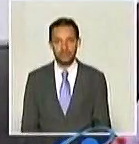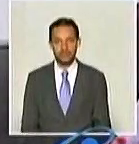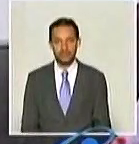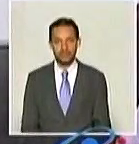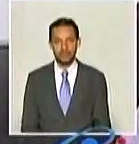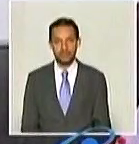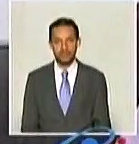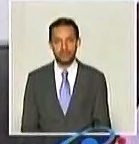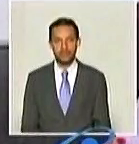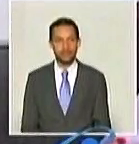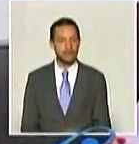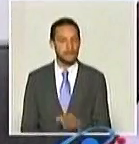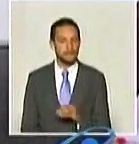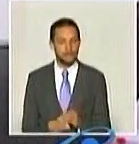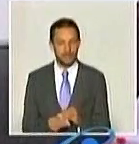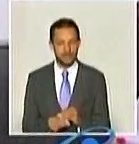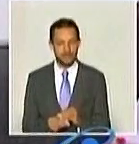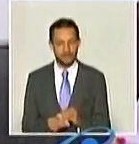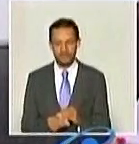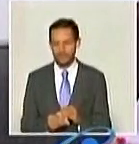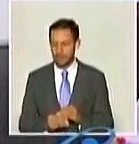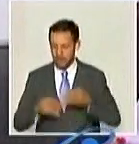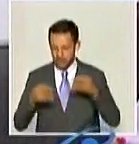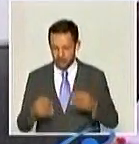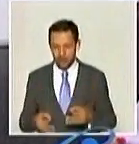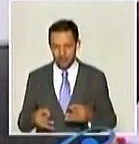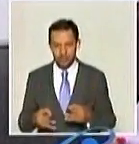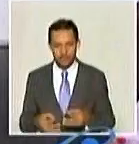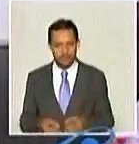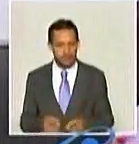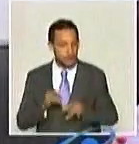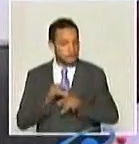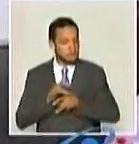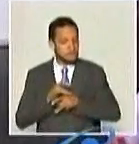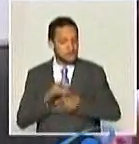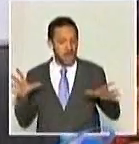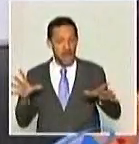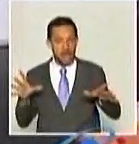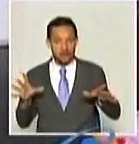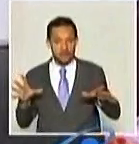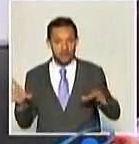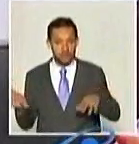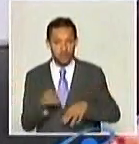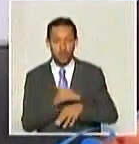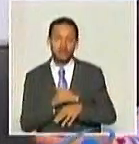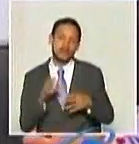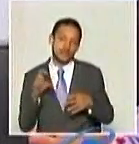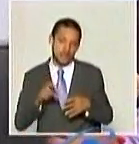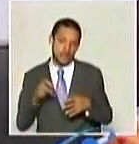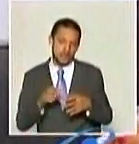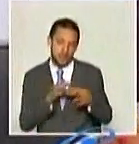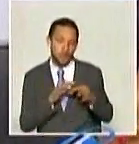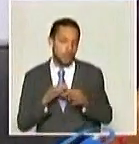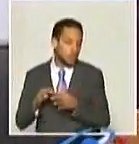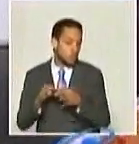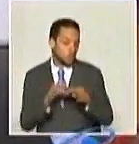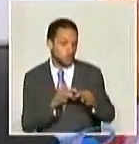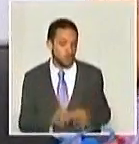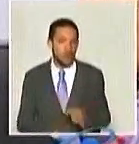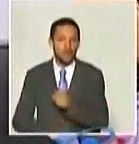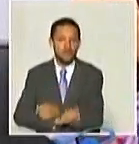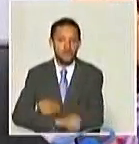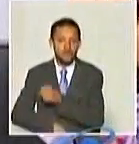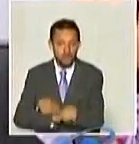200 trabajadores. Si algo tenemos que tener claro es que nada es milagrosa. Pues todo es un equipo, un partido de ajedrez, pues uno